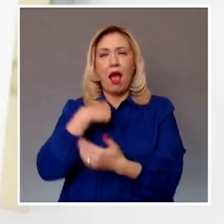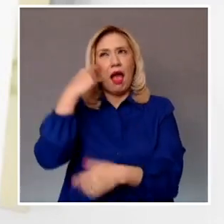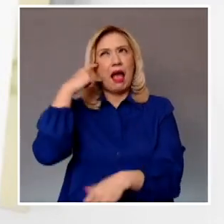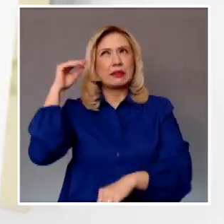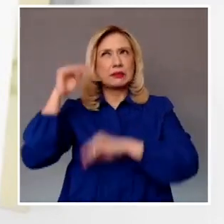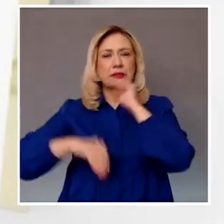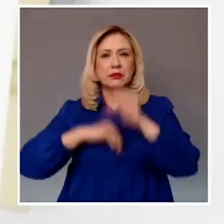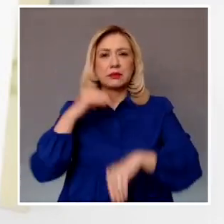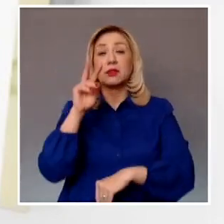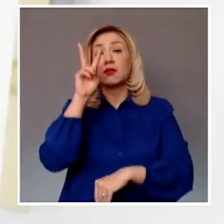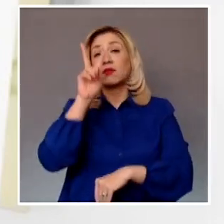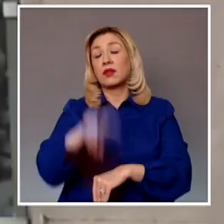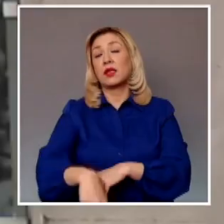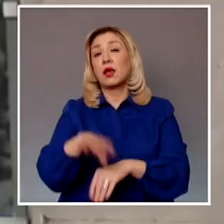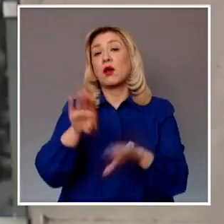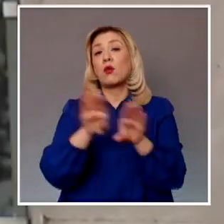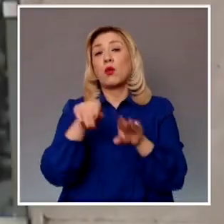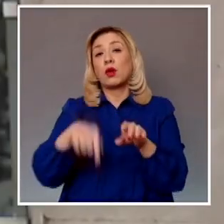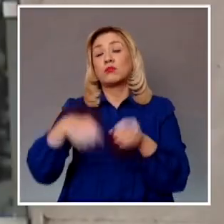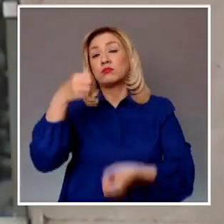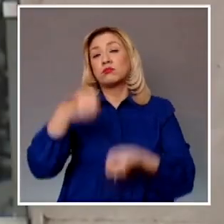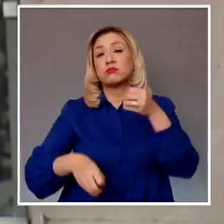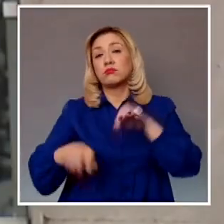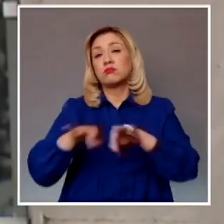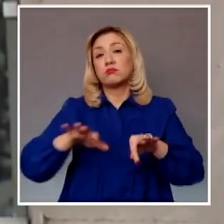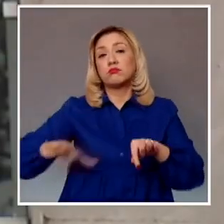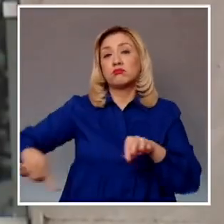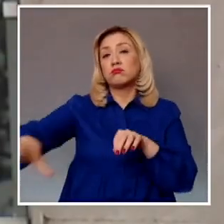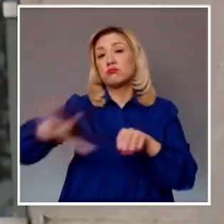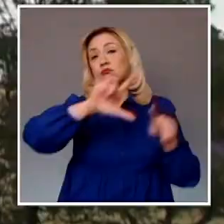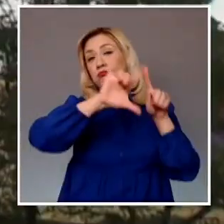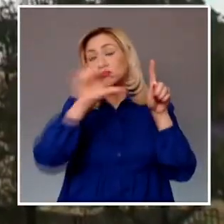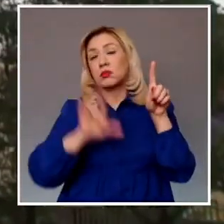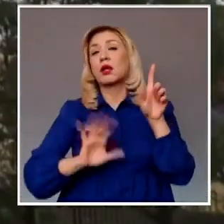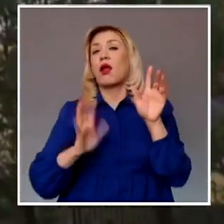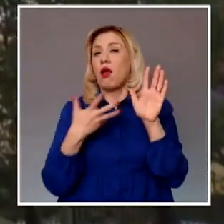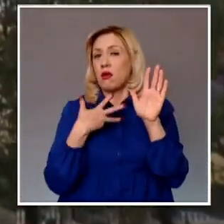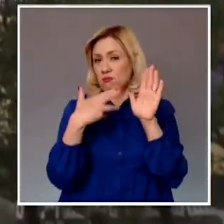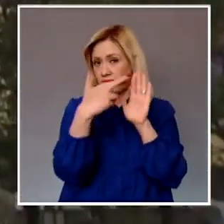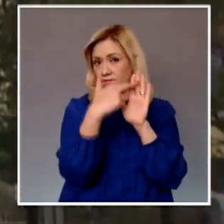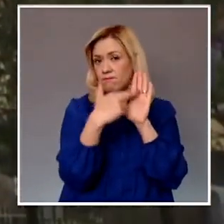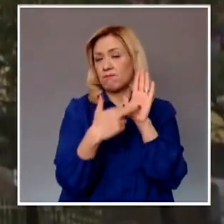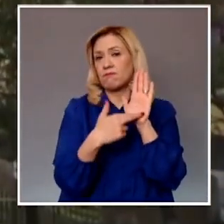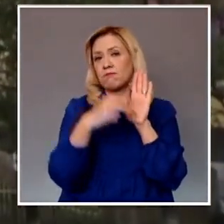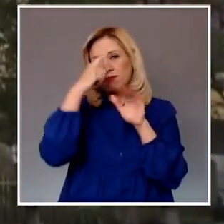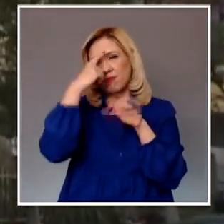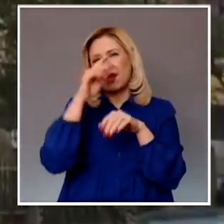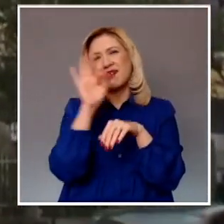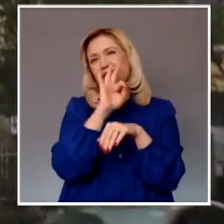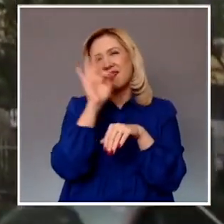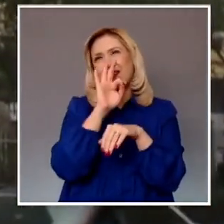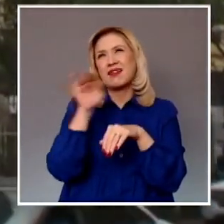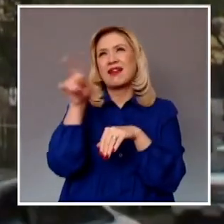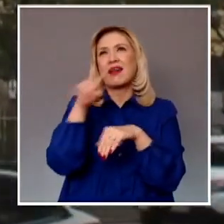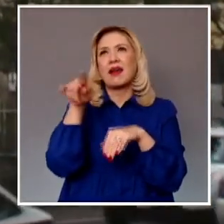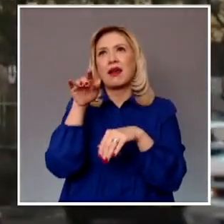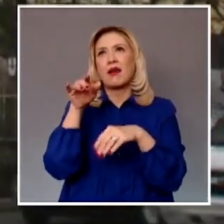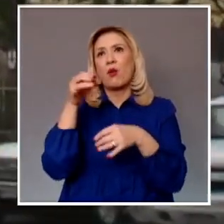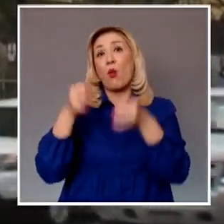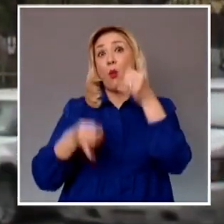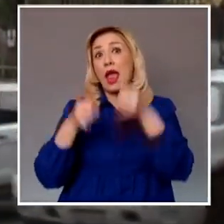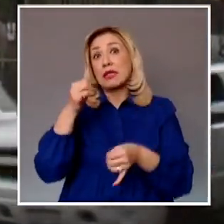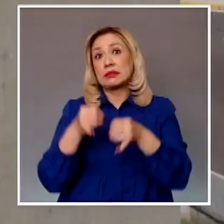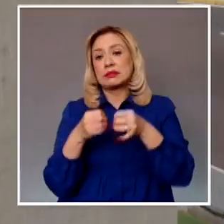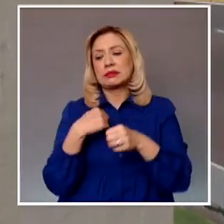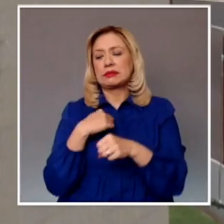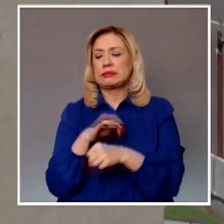Judicatura Federal ya existen parámetros mínimos para evitar que algunos titulares den prioridad a sus familiares al momento de